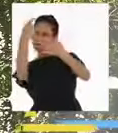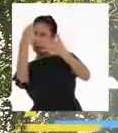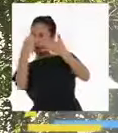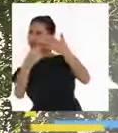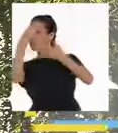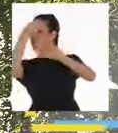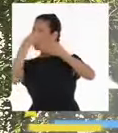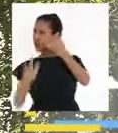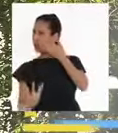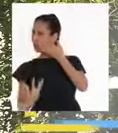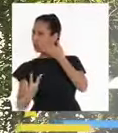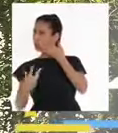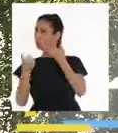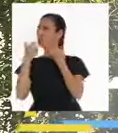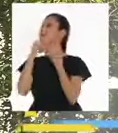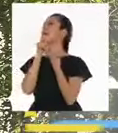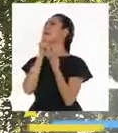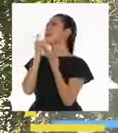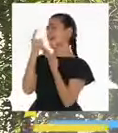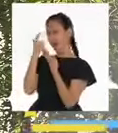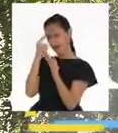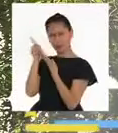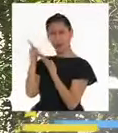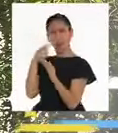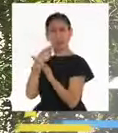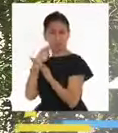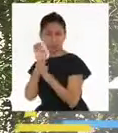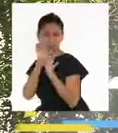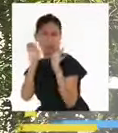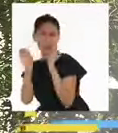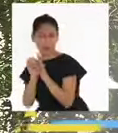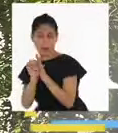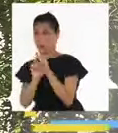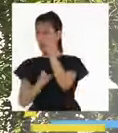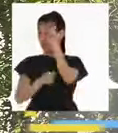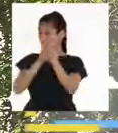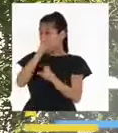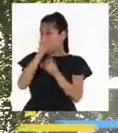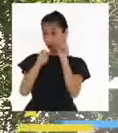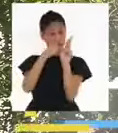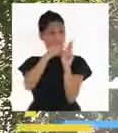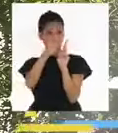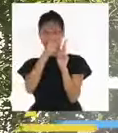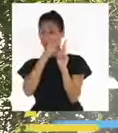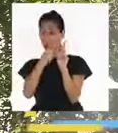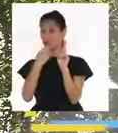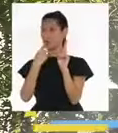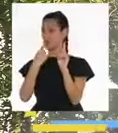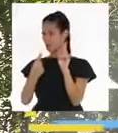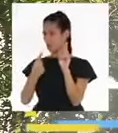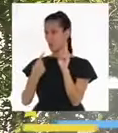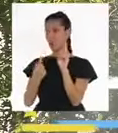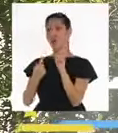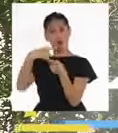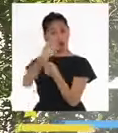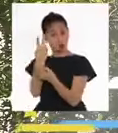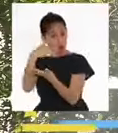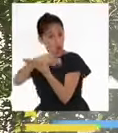¿Quieres decir que si dos personas respondieron cocinar juntos, la frecuencia sería dos?